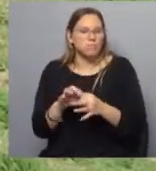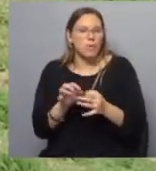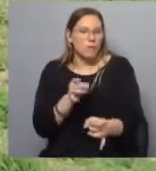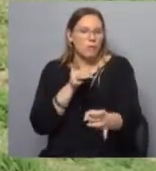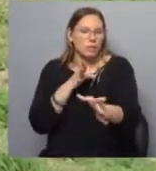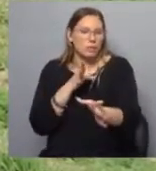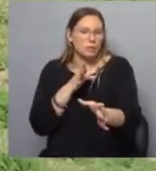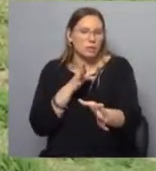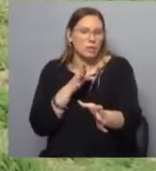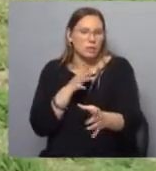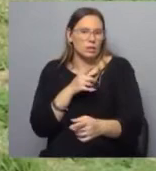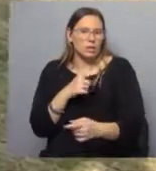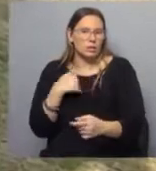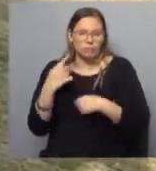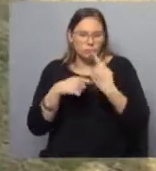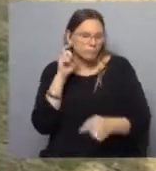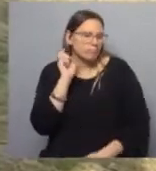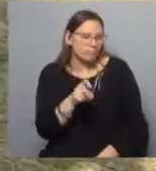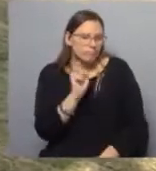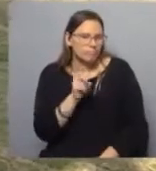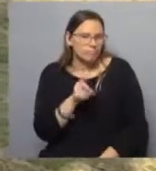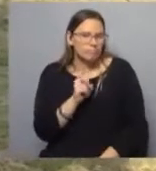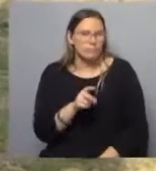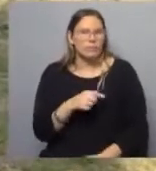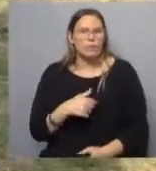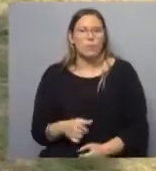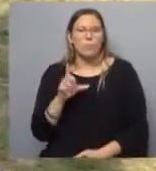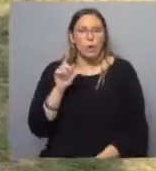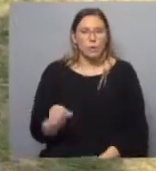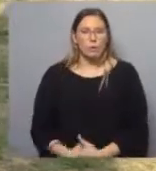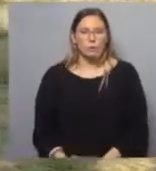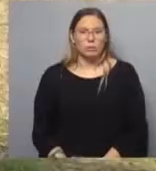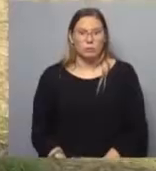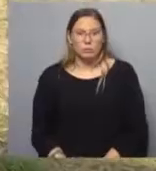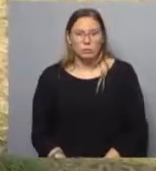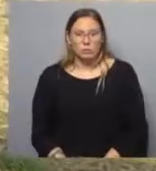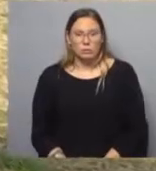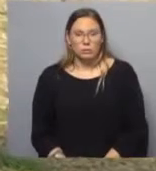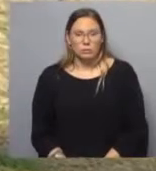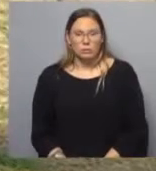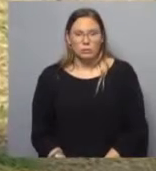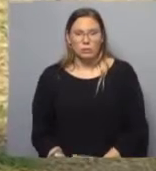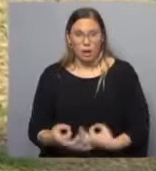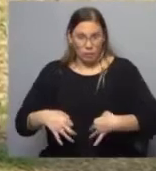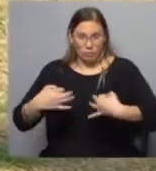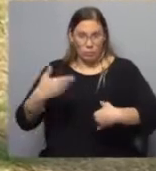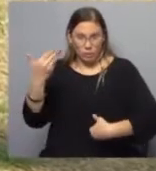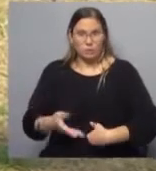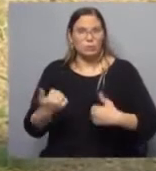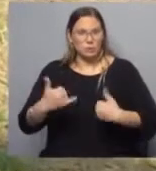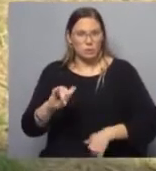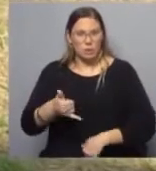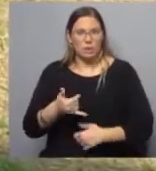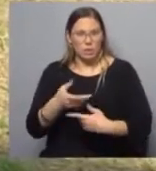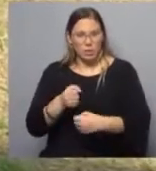flecha que no salís más. Me queda medio lejos, pero... No, inicia el 3 de 2. Ahí la pose, ¿estoy bien? Sí, está bien, dale.